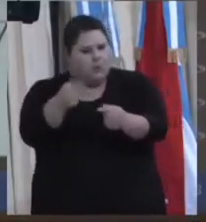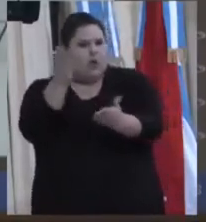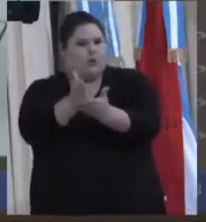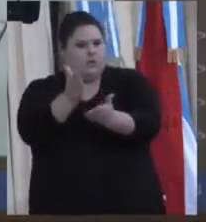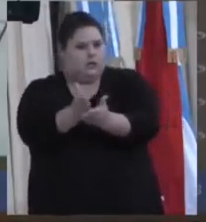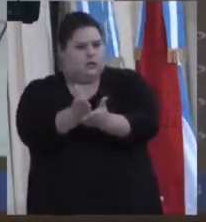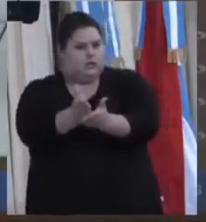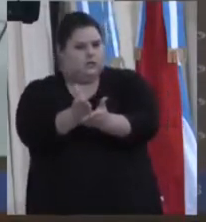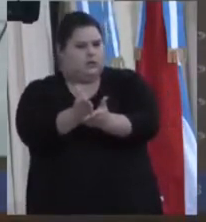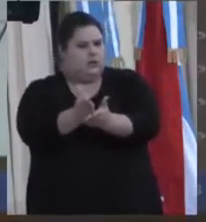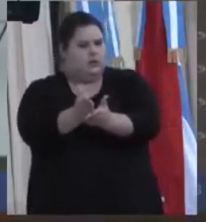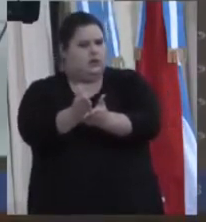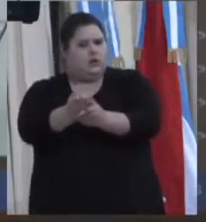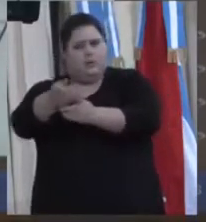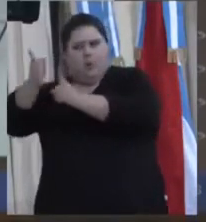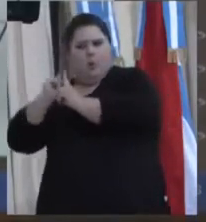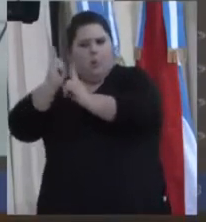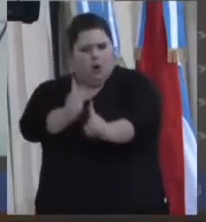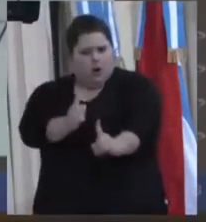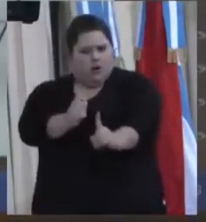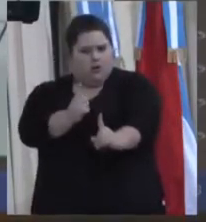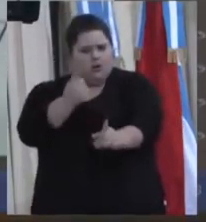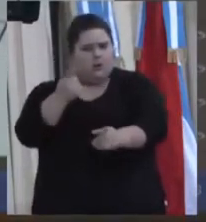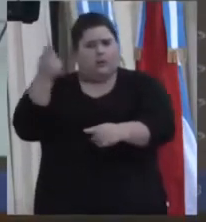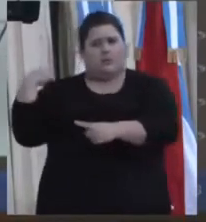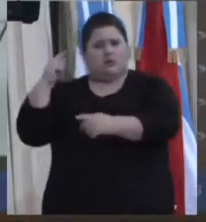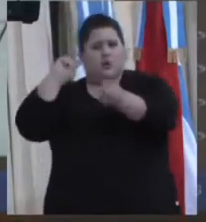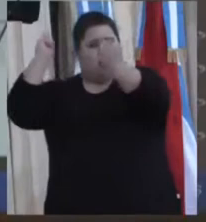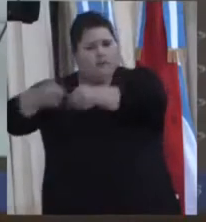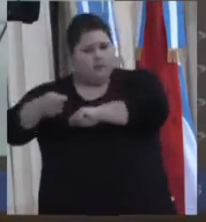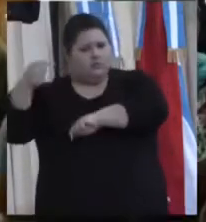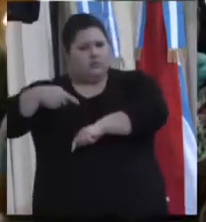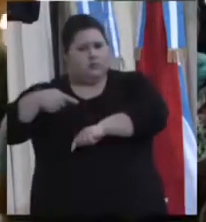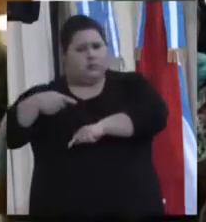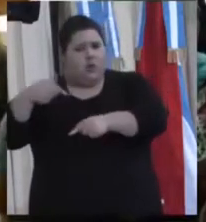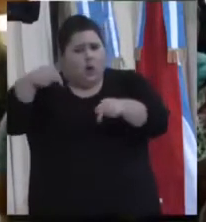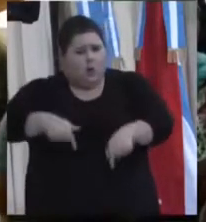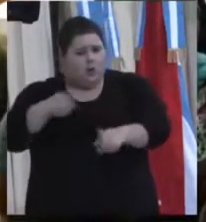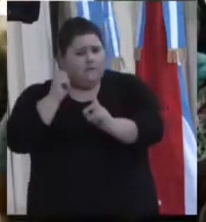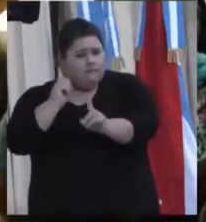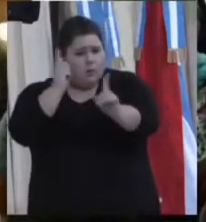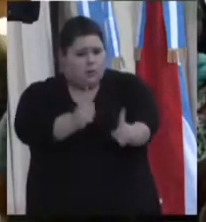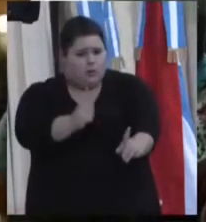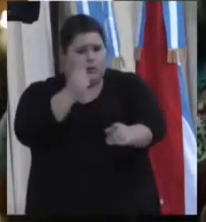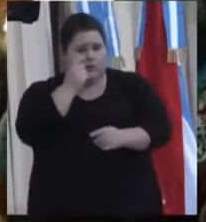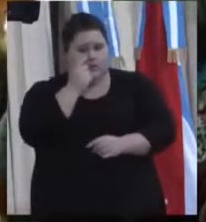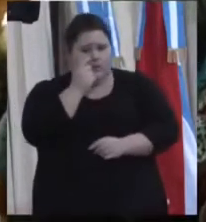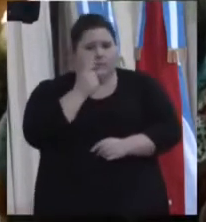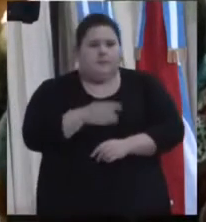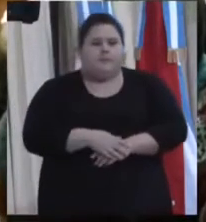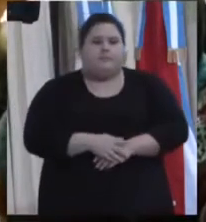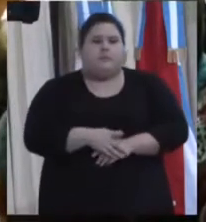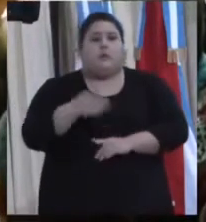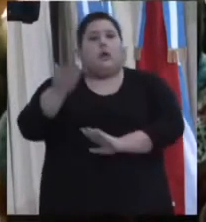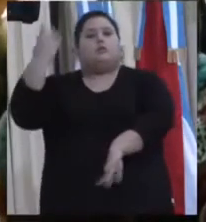¿Estamos siempre igual? Es decir, ¿lo que hicieron los reformistas no sirvió para nada? Bueno, no, al contrario, creo que lo que ocurrió allá hace